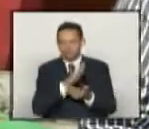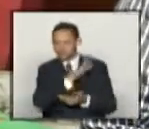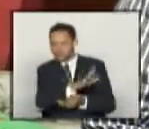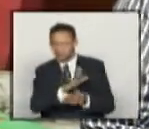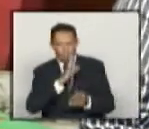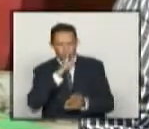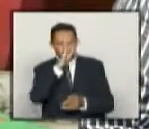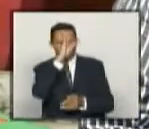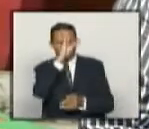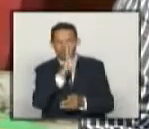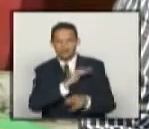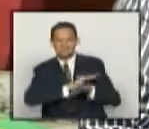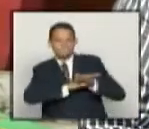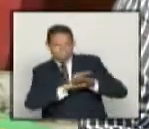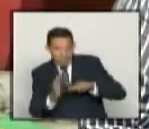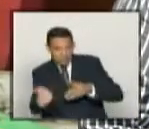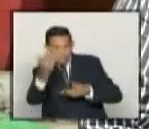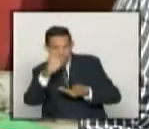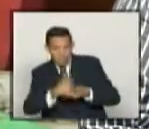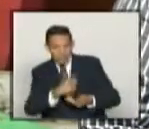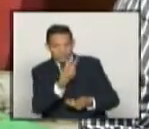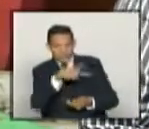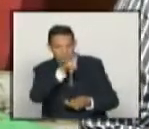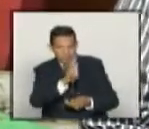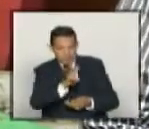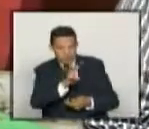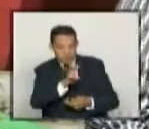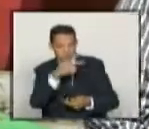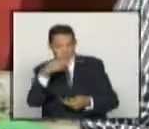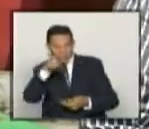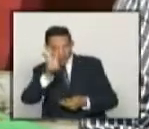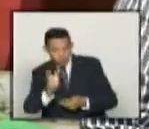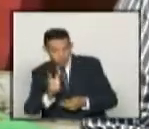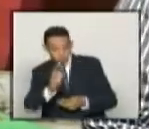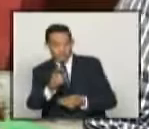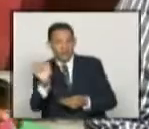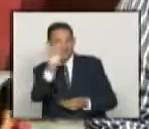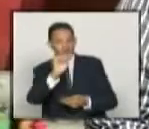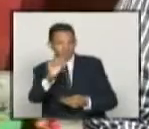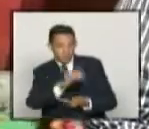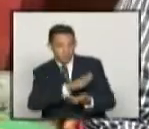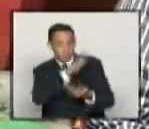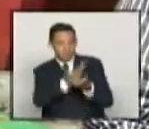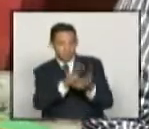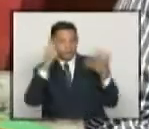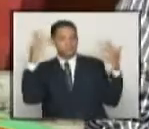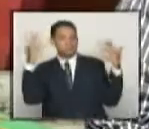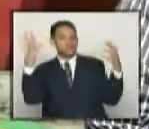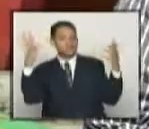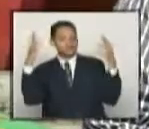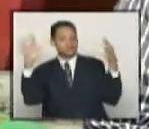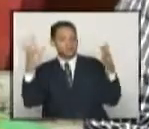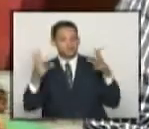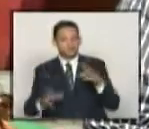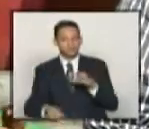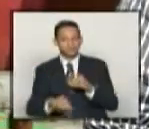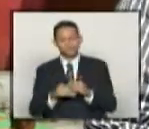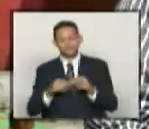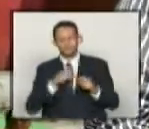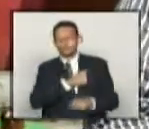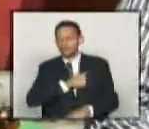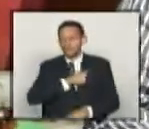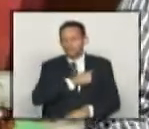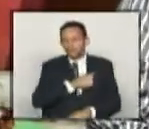prolijo. Yo espero, señor gobernador, como lo hice públicamente también, que usted por lo menos el 15 de agosto